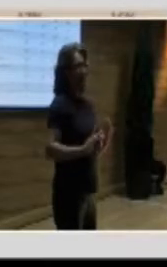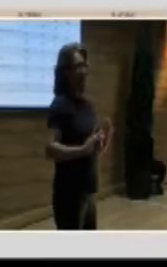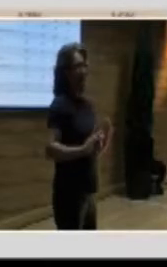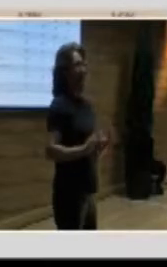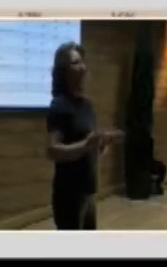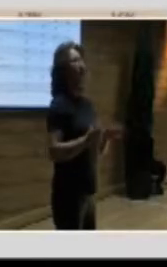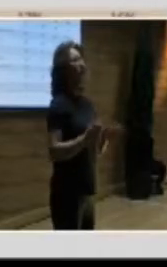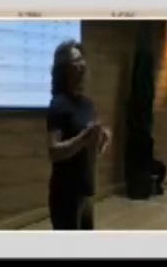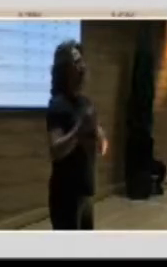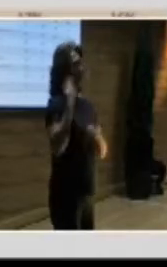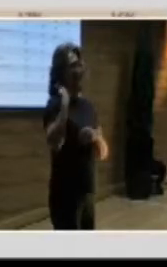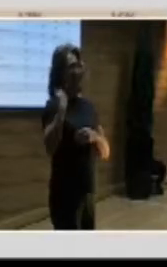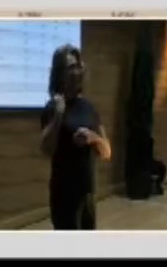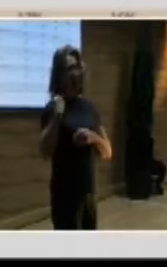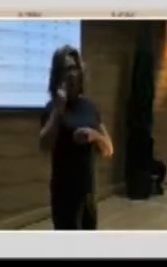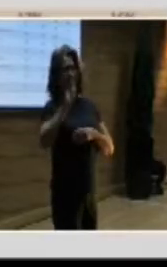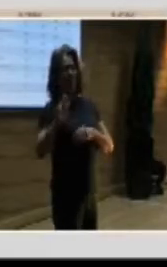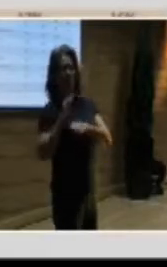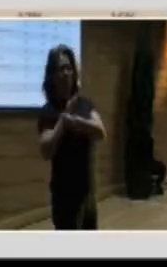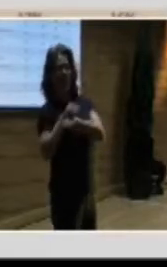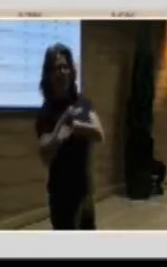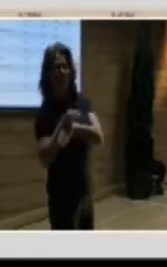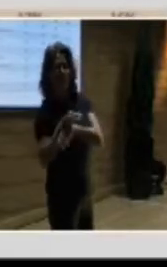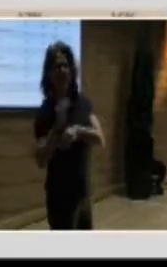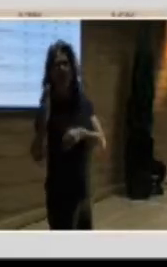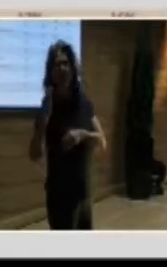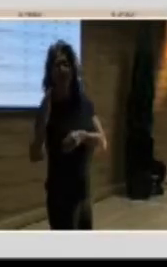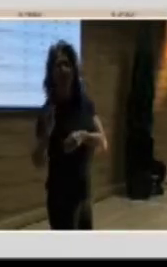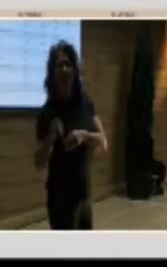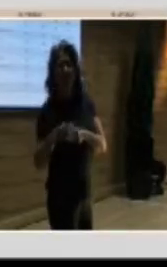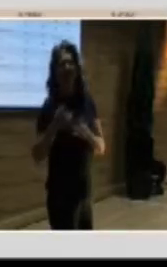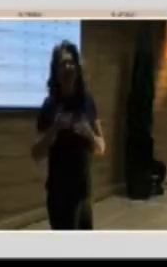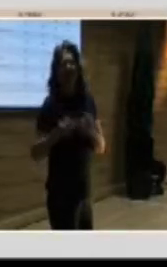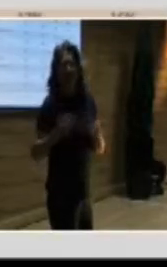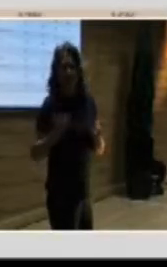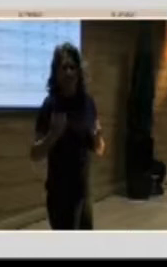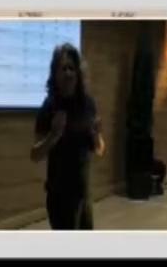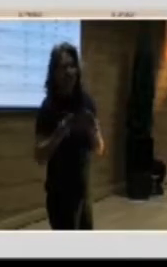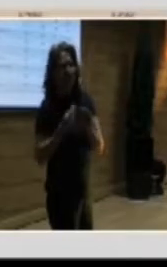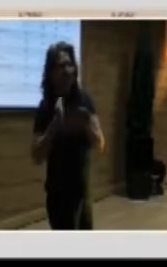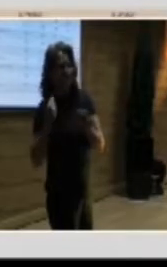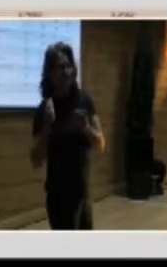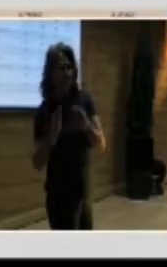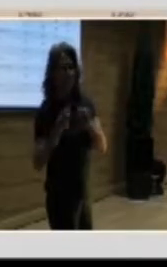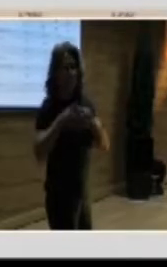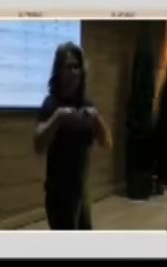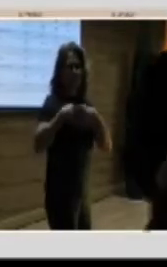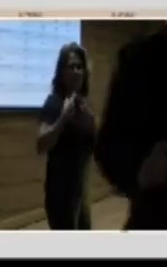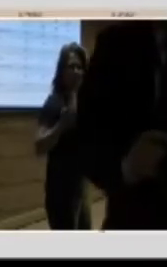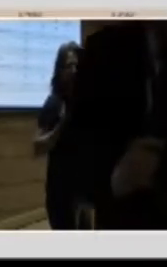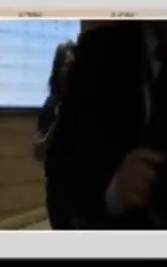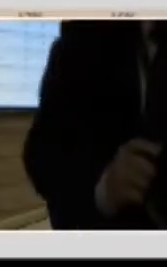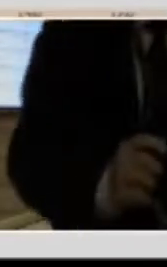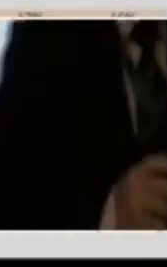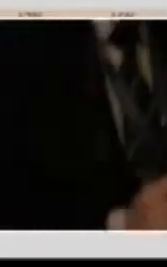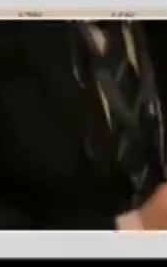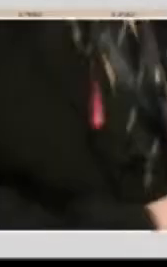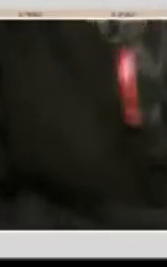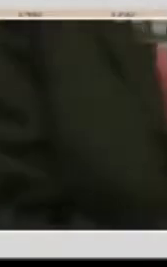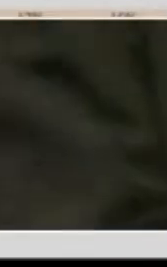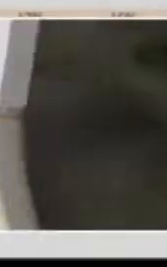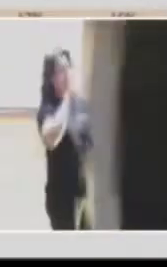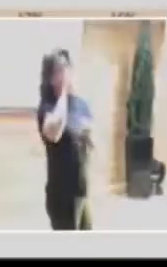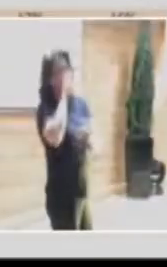los cuidadores ¿qué es lo primero que notasteis en vuestro familiar enfermo? Muchos decían fallos de memoria, pero otros decían pues,